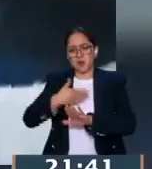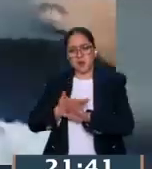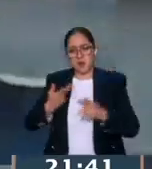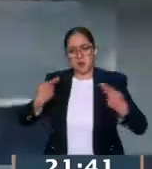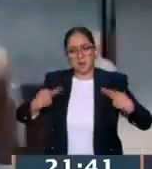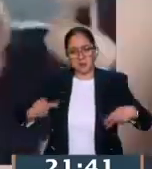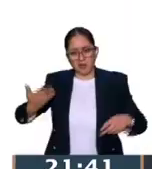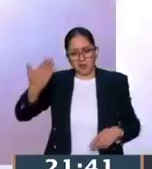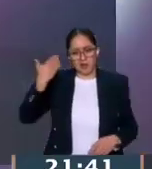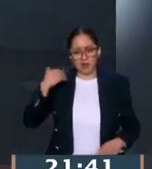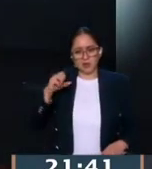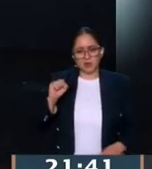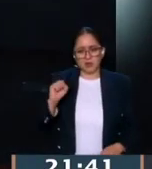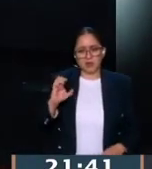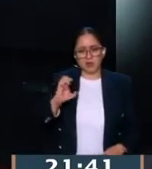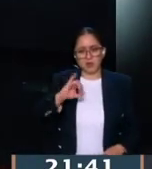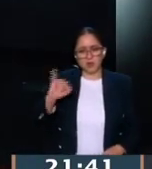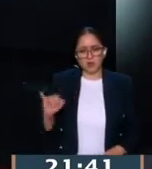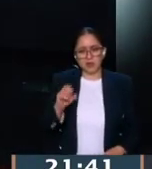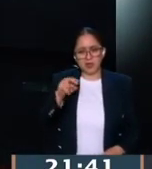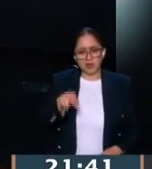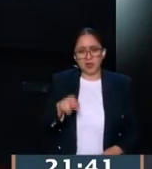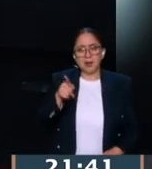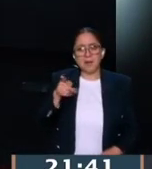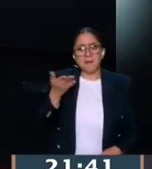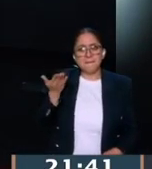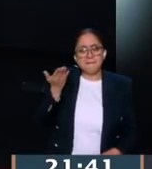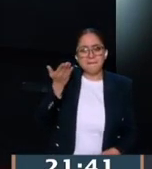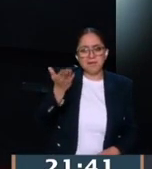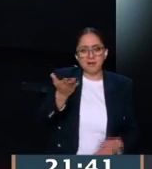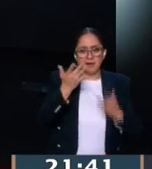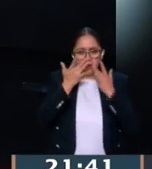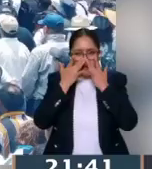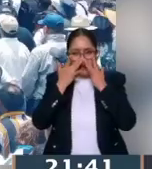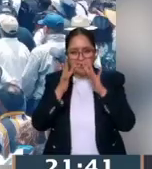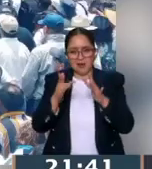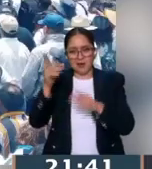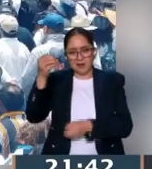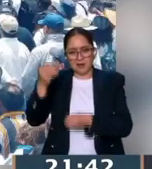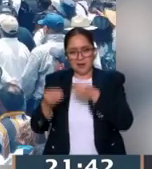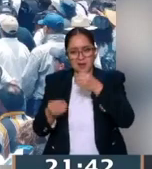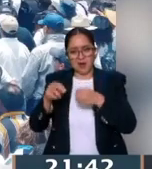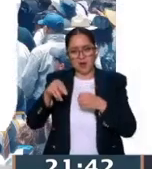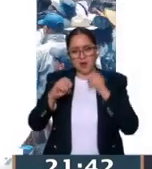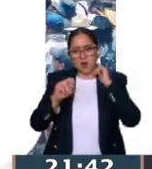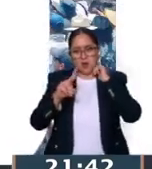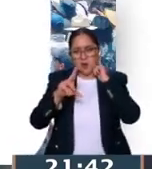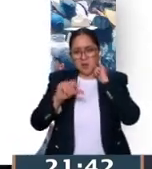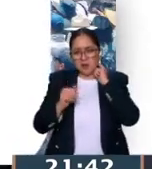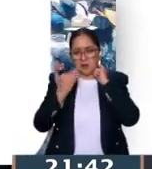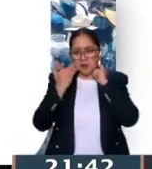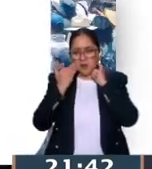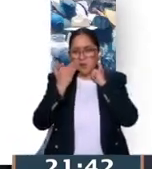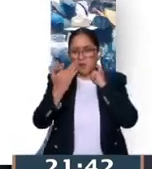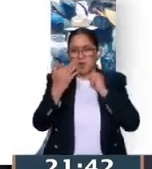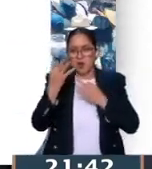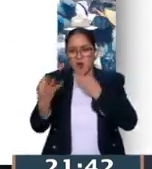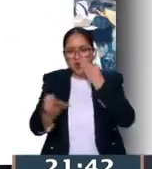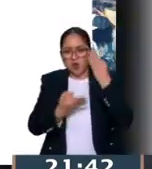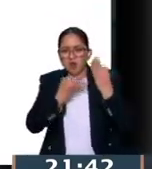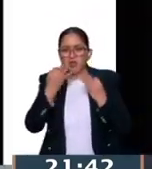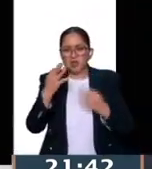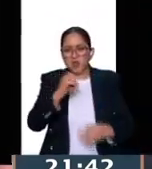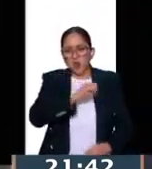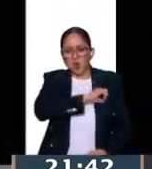de Justicia de la Nación pidiendo la renuncia de la ministra Norma Piña generó en redes sociales discursos de odio